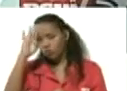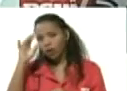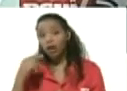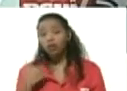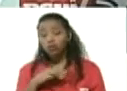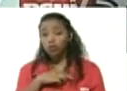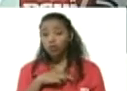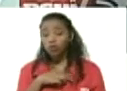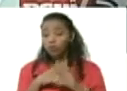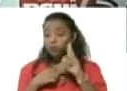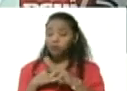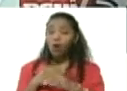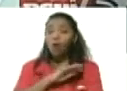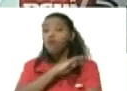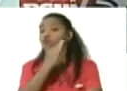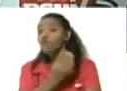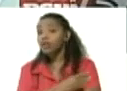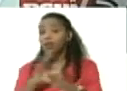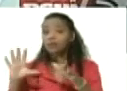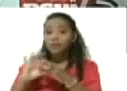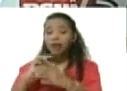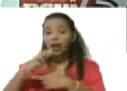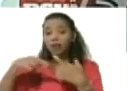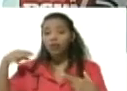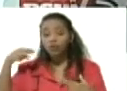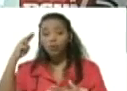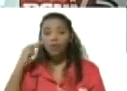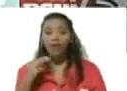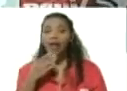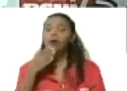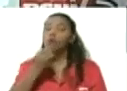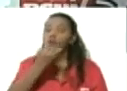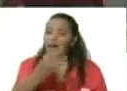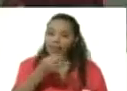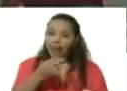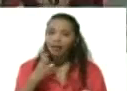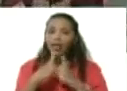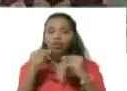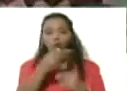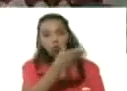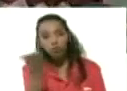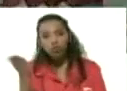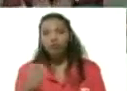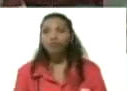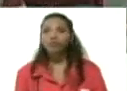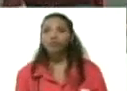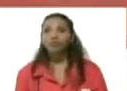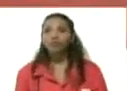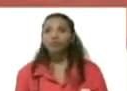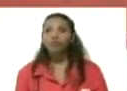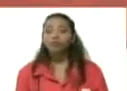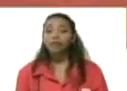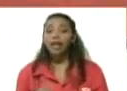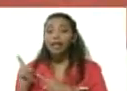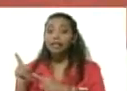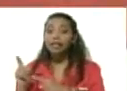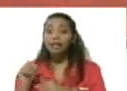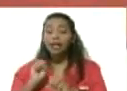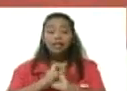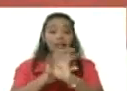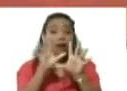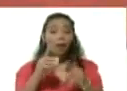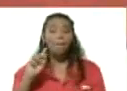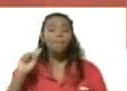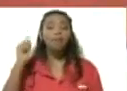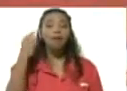fuerza unitaria tiene la revolución bolivariana. Buenas tardes a todos y a todos. Ustedes allí las declaraciones del